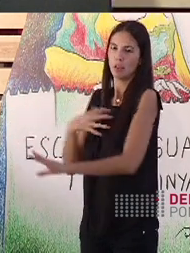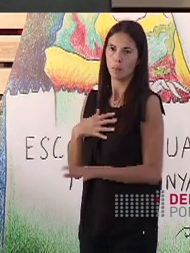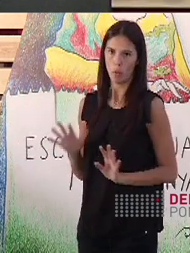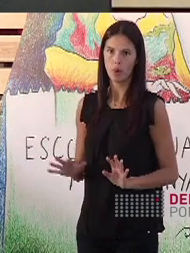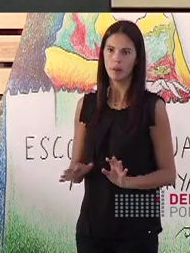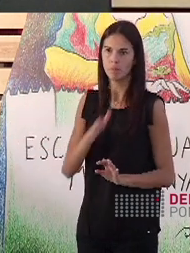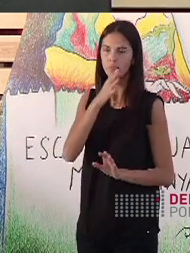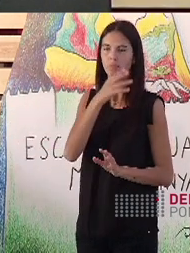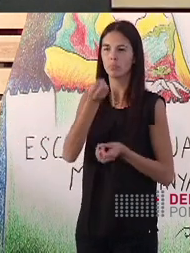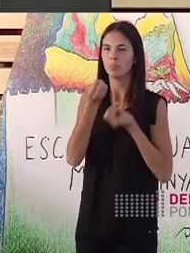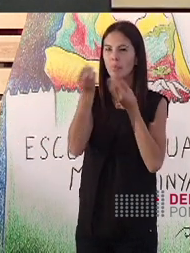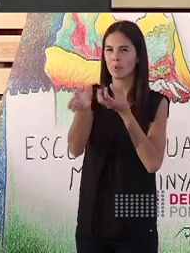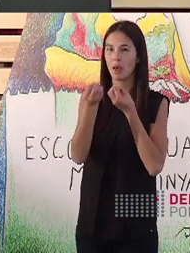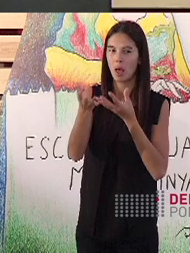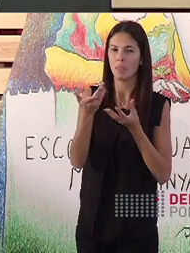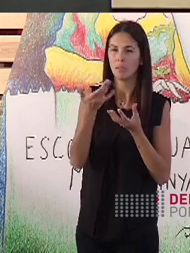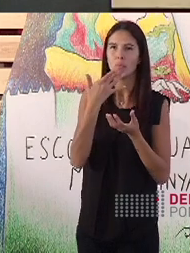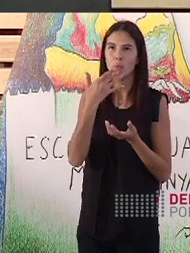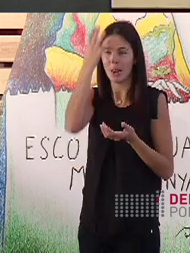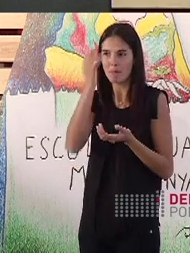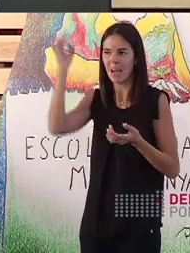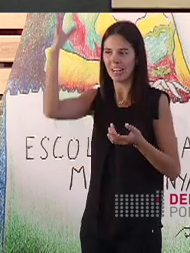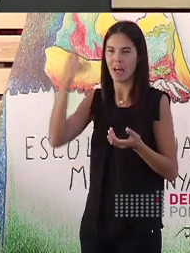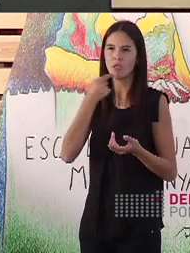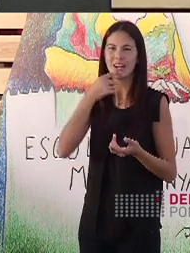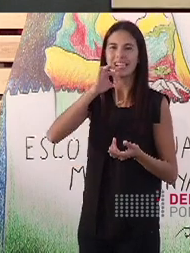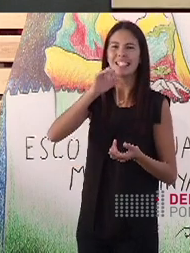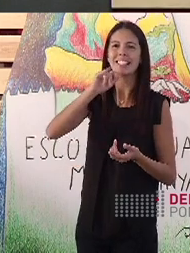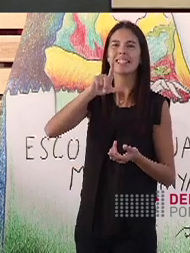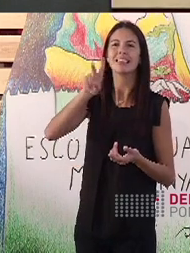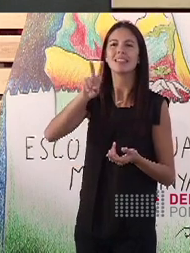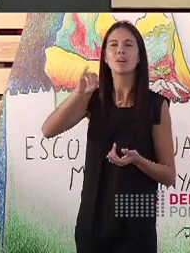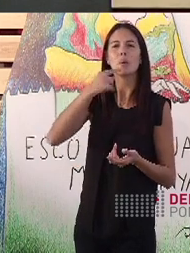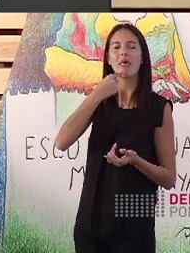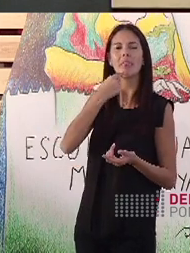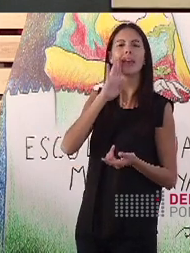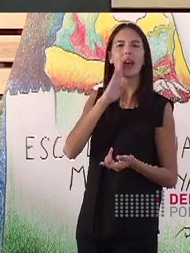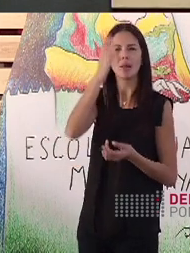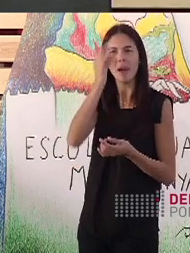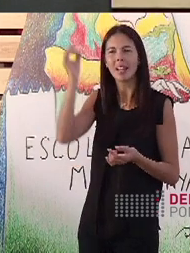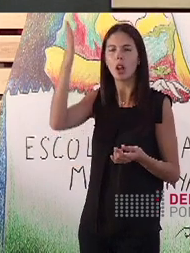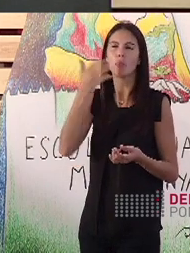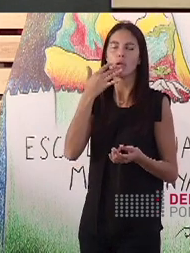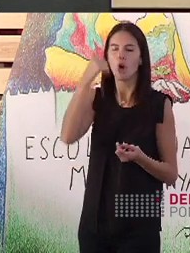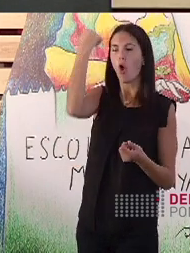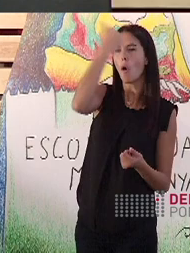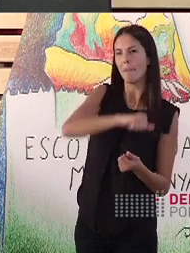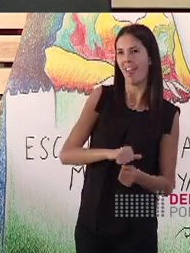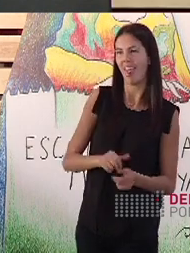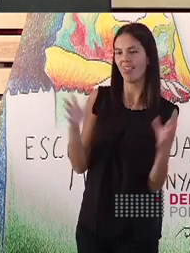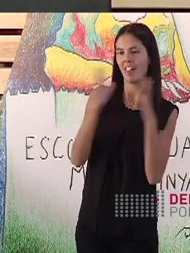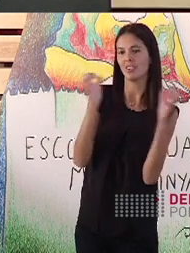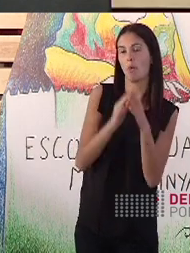el relato del que estábamos hablando también, el imaginario que decía Silvia, ¿dónde se coloca? Pues se coloca en que los hombres desean más que las